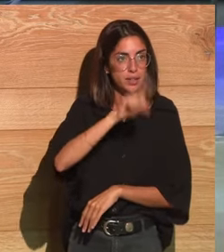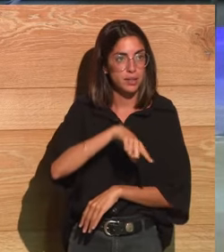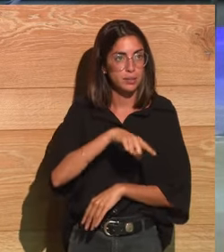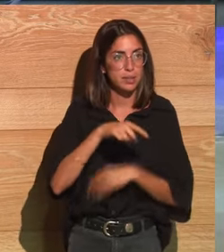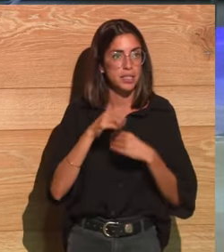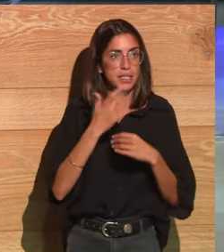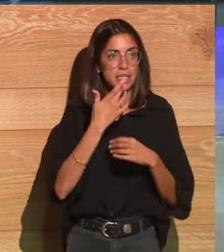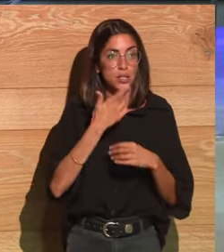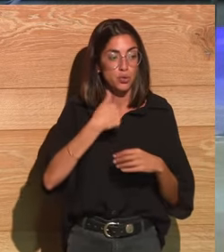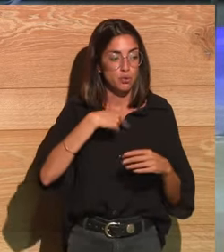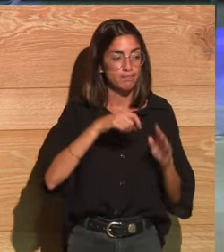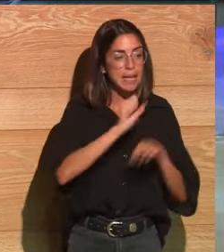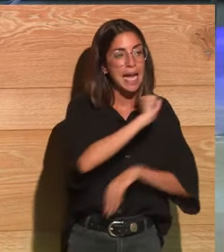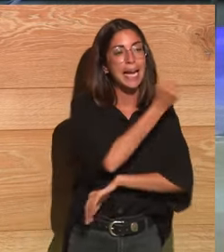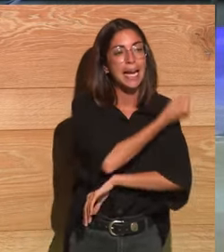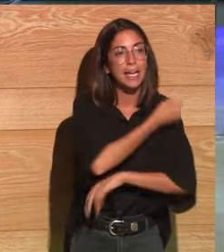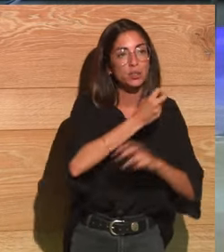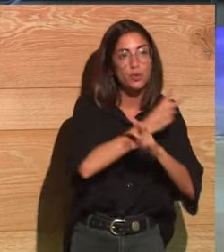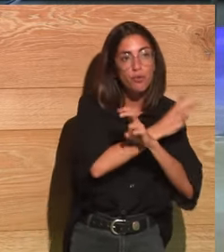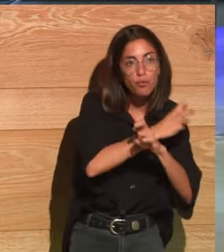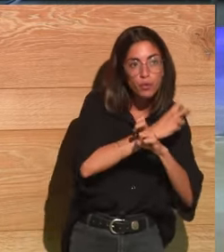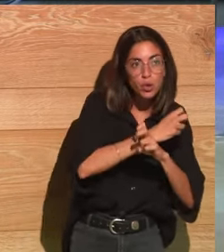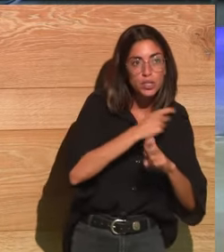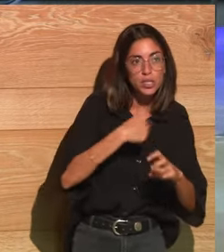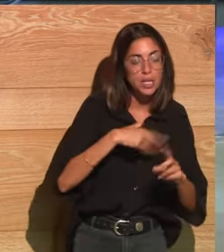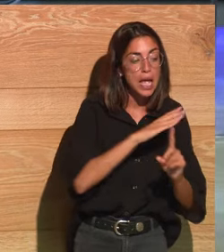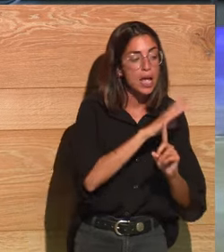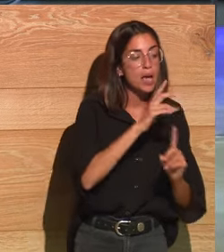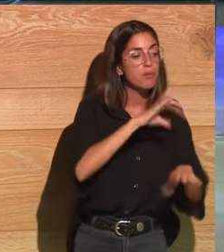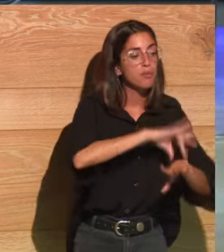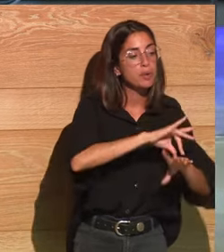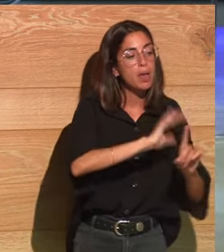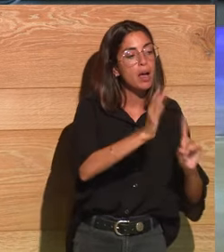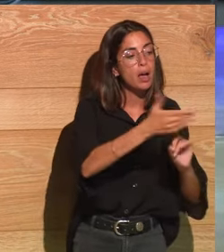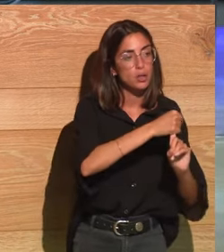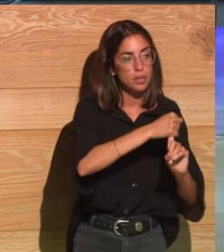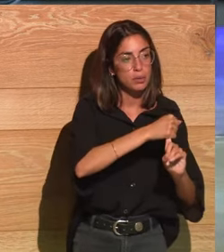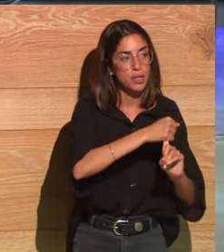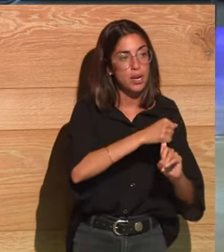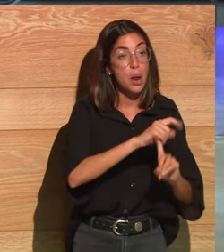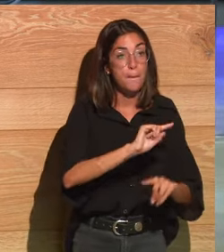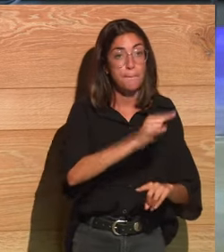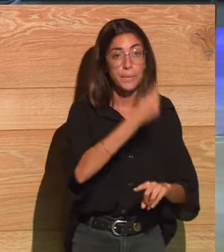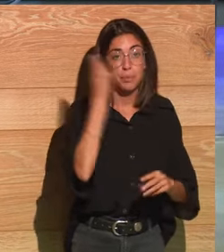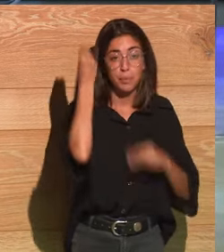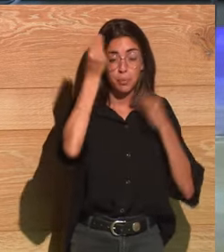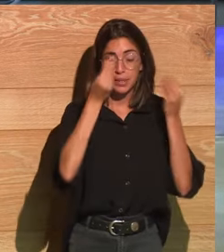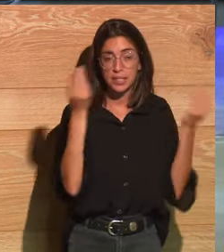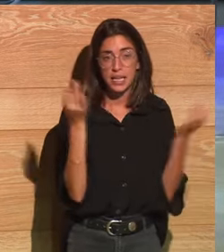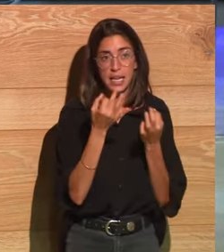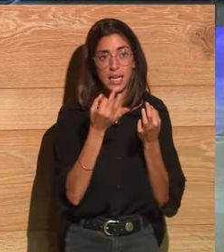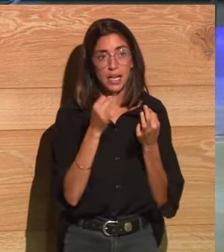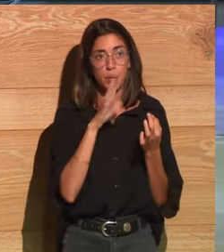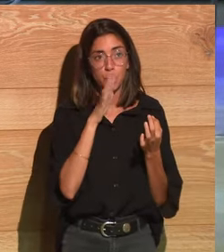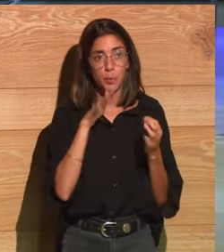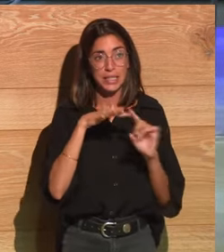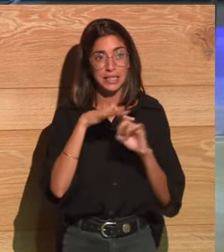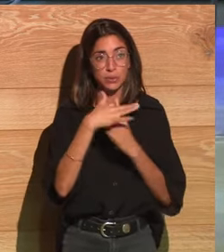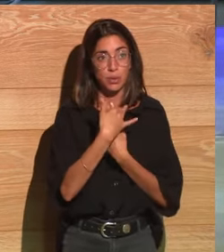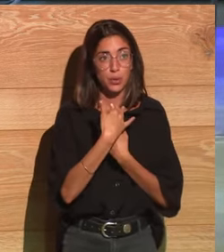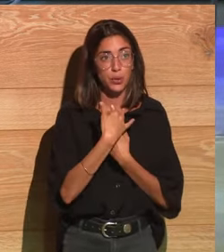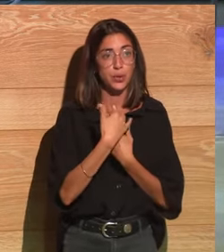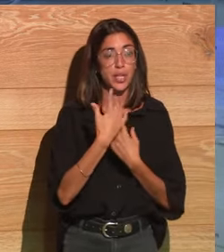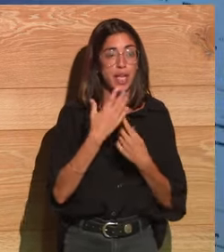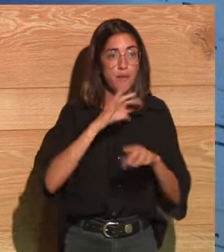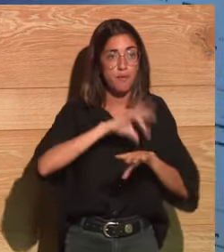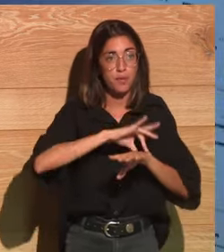registro fósil, ¿no? Nosotros tenemos el registro fósil y encontramos un caso de una enfermedad. Lo primero que uno puede pensar cuando ve un caso de una enfermedad, ¿no?, una